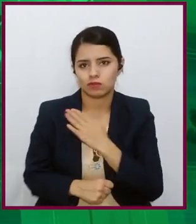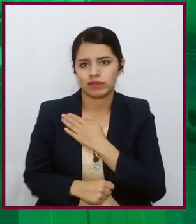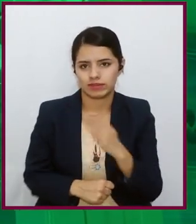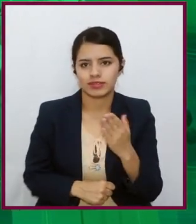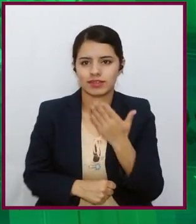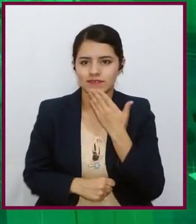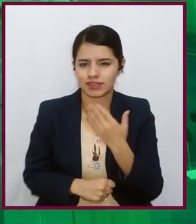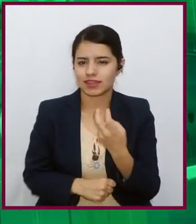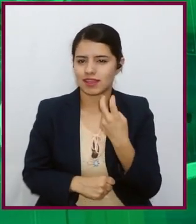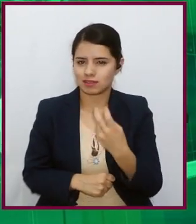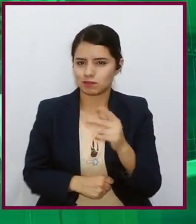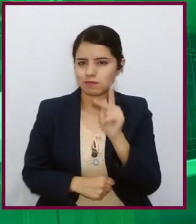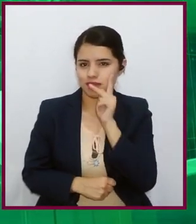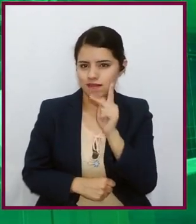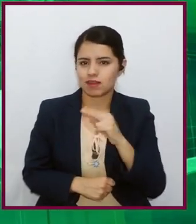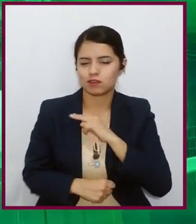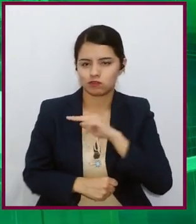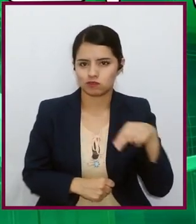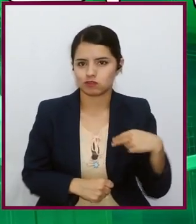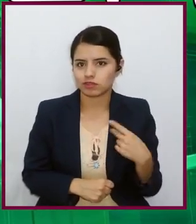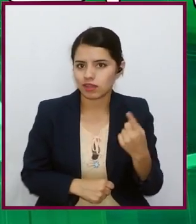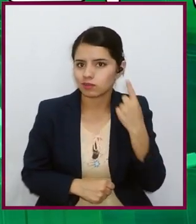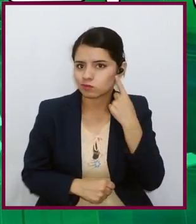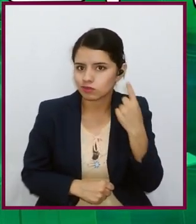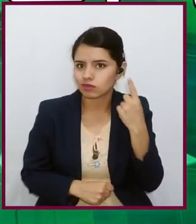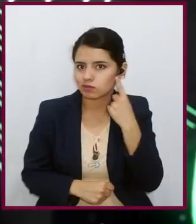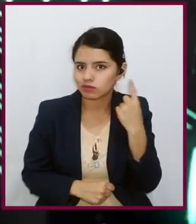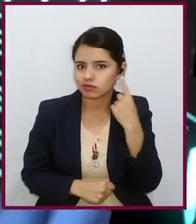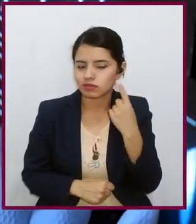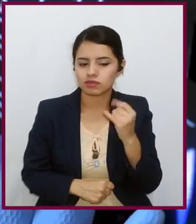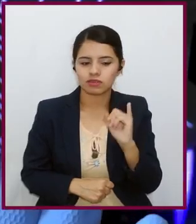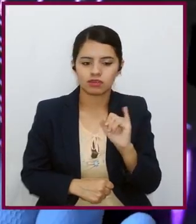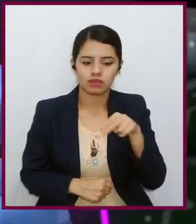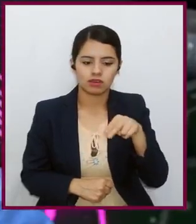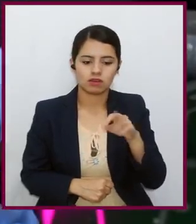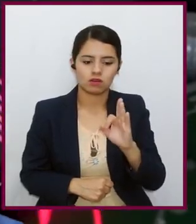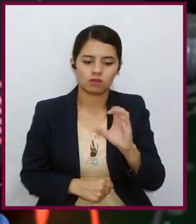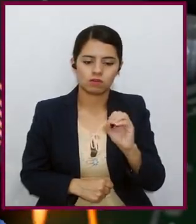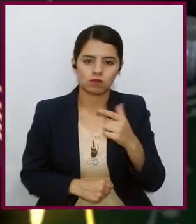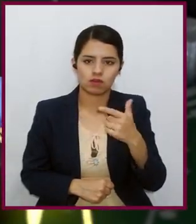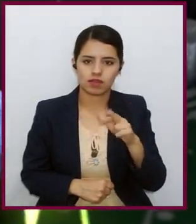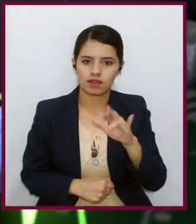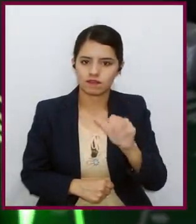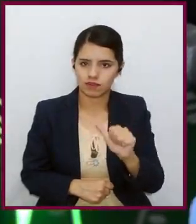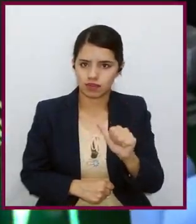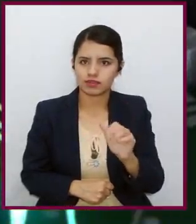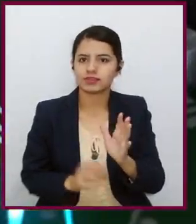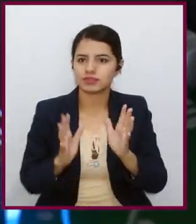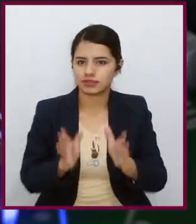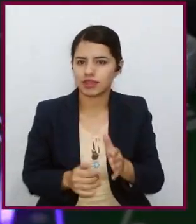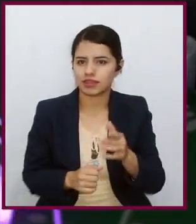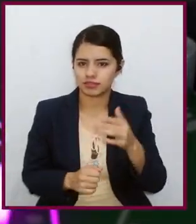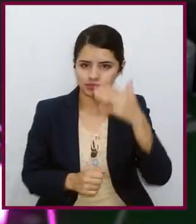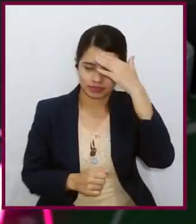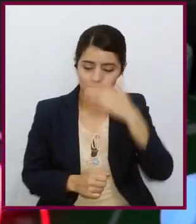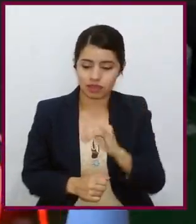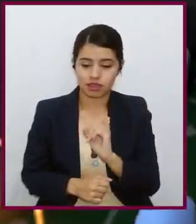Muchas gracias, Jorge. ¡Hasta luego! Creo que nos dio unos súper consejos, ¿no? Sí. De hecho, creo que voy a utilizar más esta